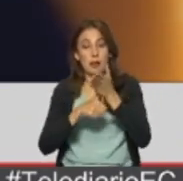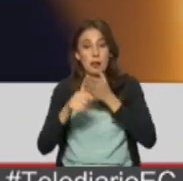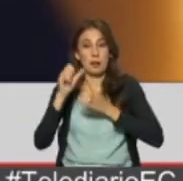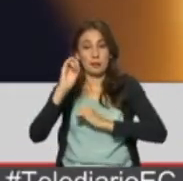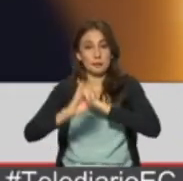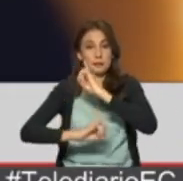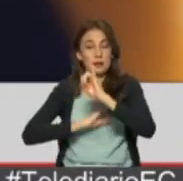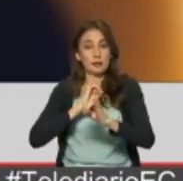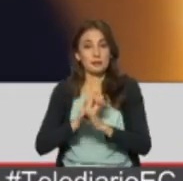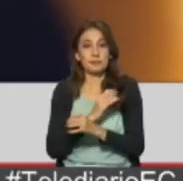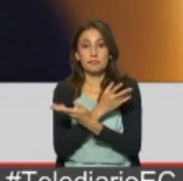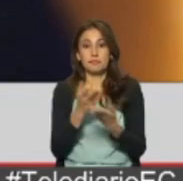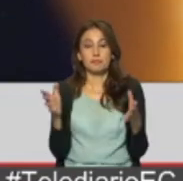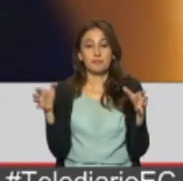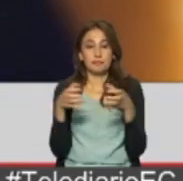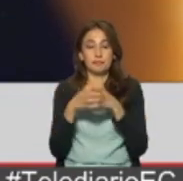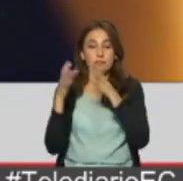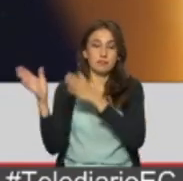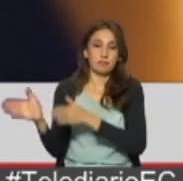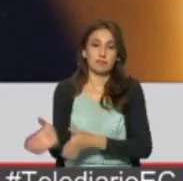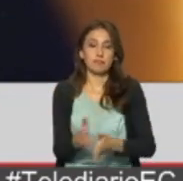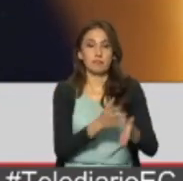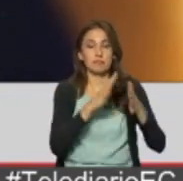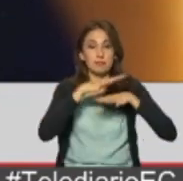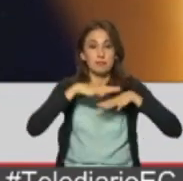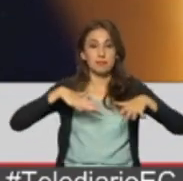comunicación el día de ayer, tenemos el aporte